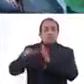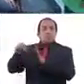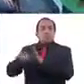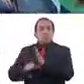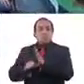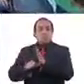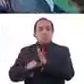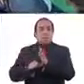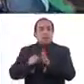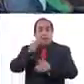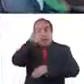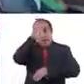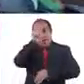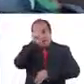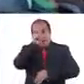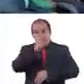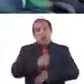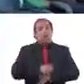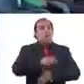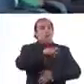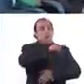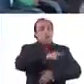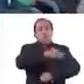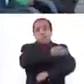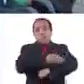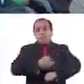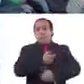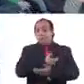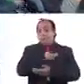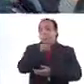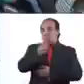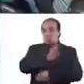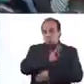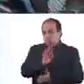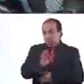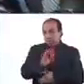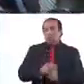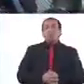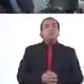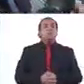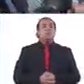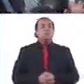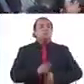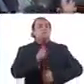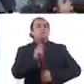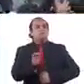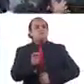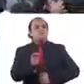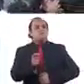que pueda la familia pagar. Es decir, es